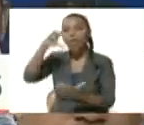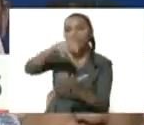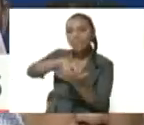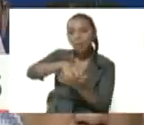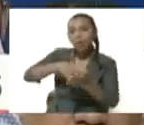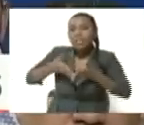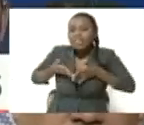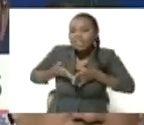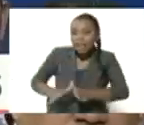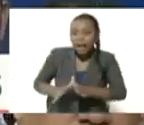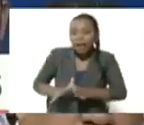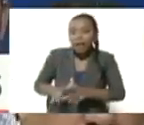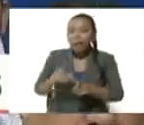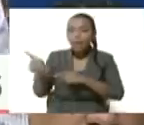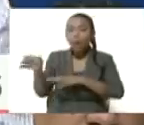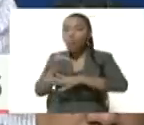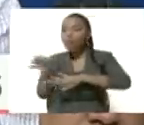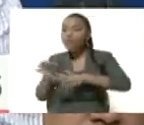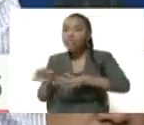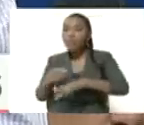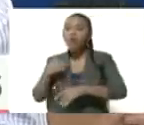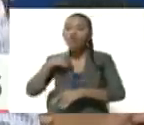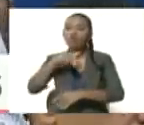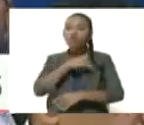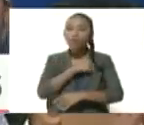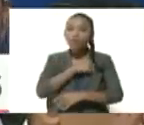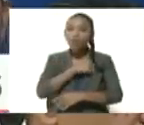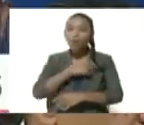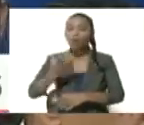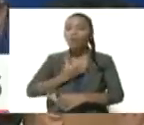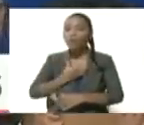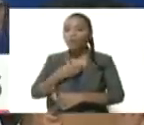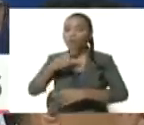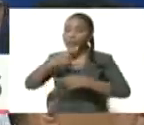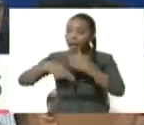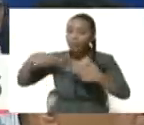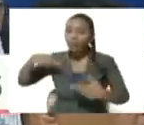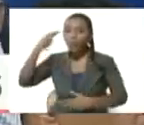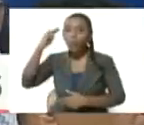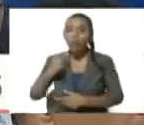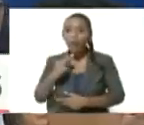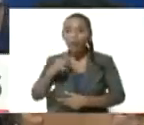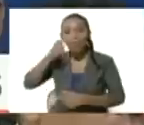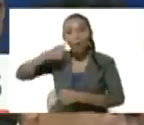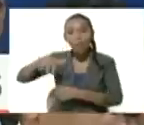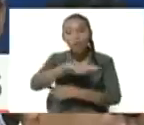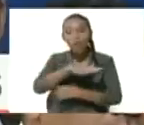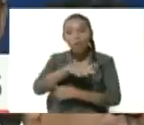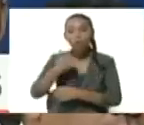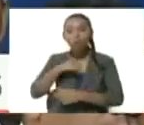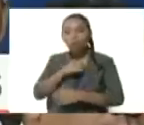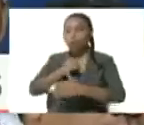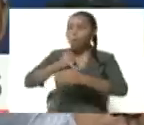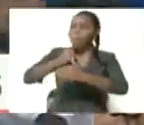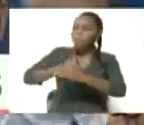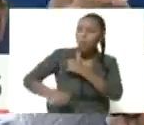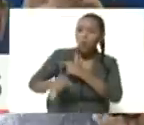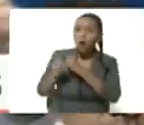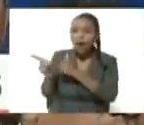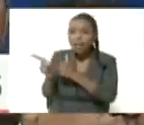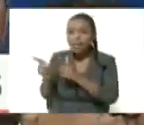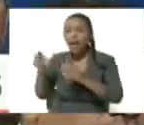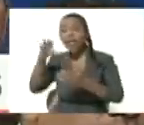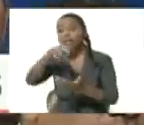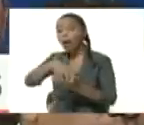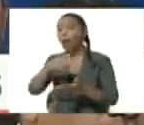a partir de los municipios y nosotros, alcaldes y alcaldesas de la Revolución Bolivariana, nos comprometemos a ser parteros de ese Estado comunal que